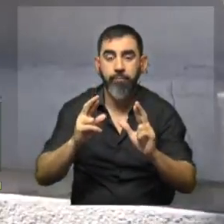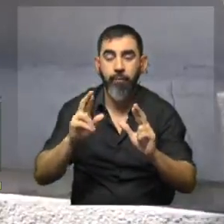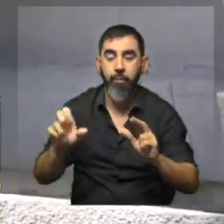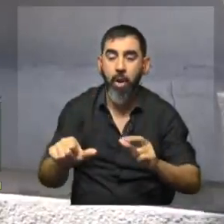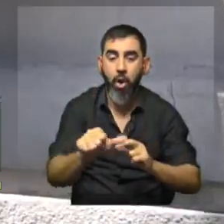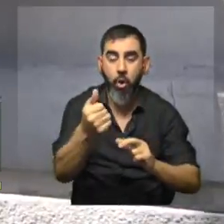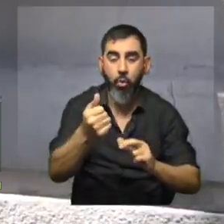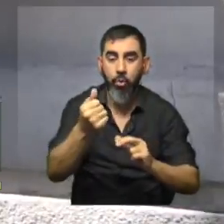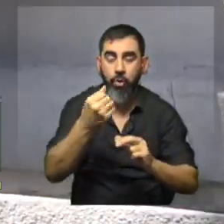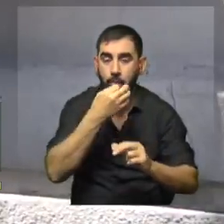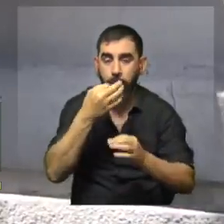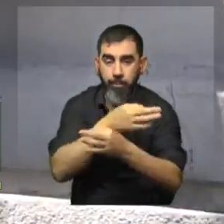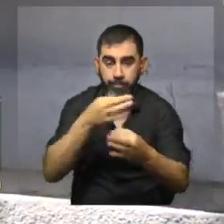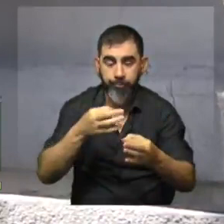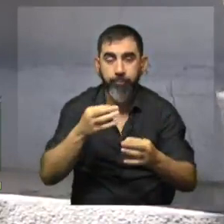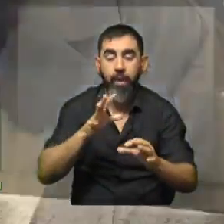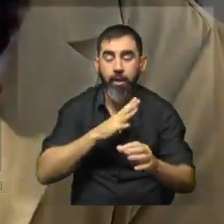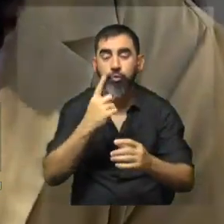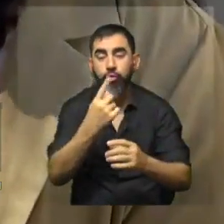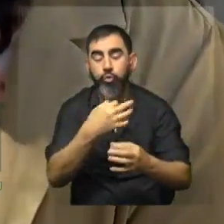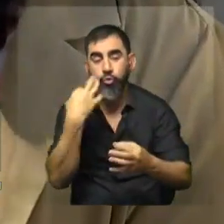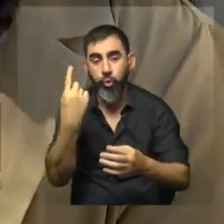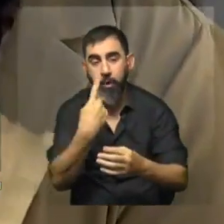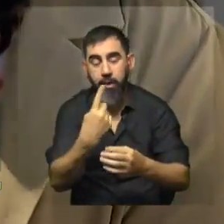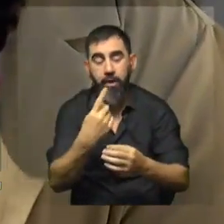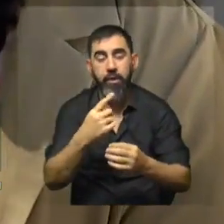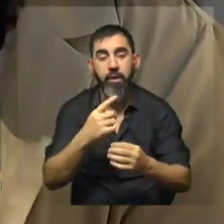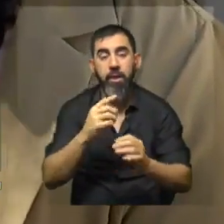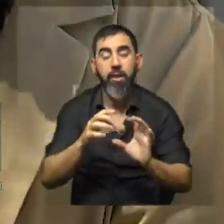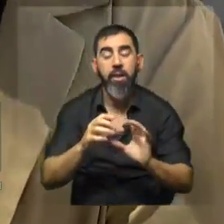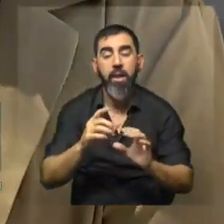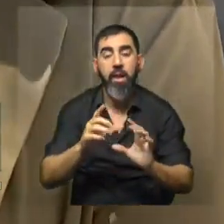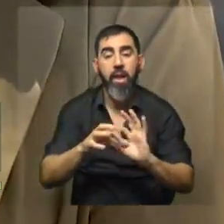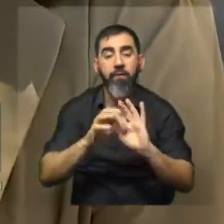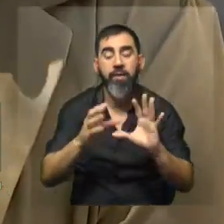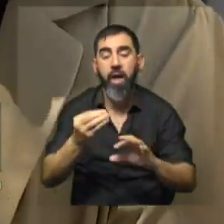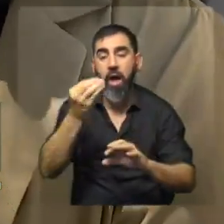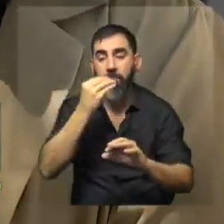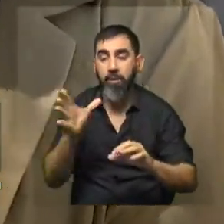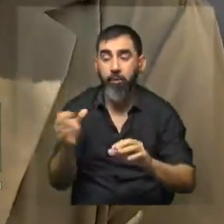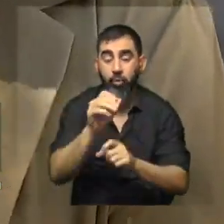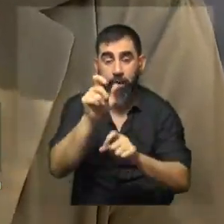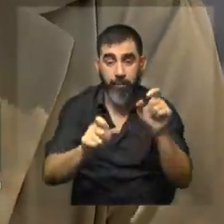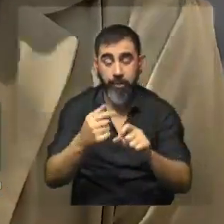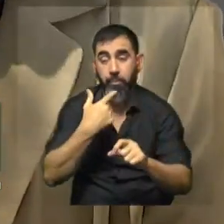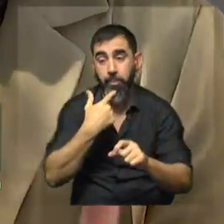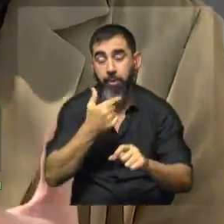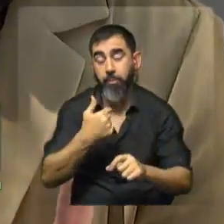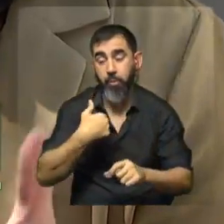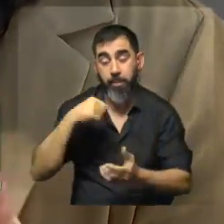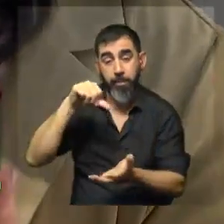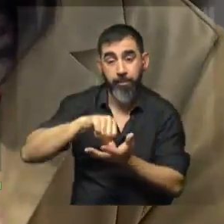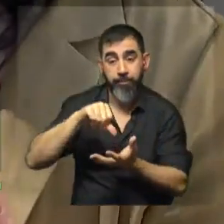y se contribuya a tener soberanía y seguridad alimentaria para todas las personas. En mi país, por ejemplo, hablamos de un país